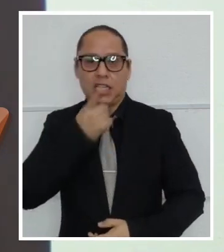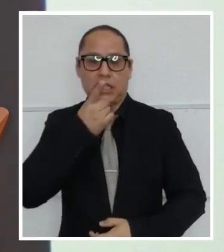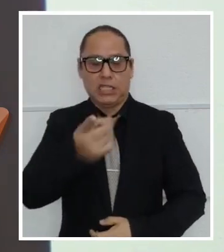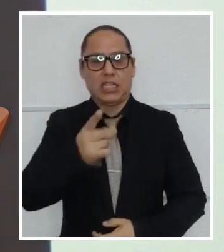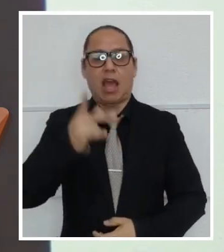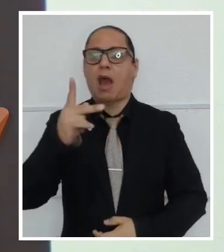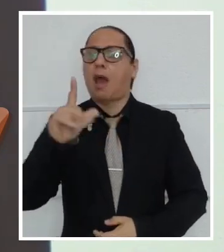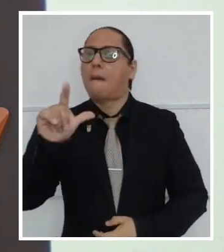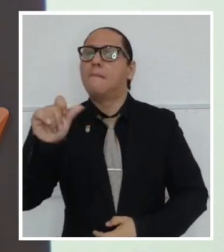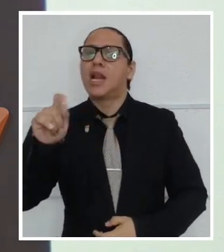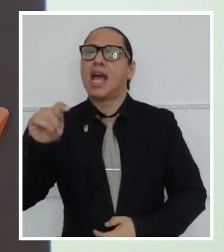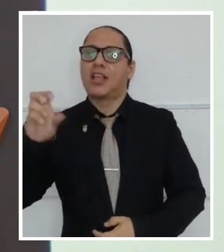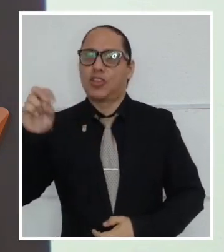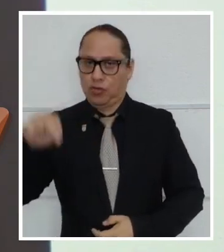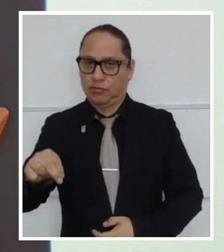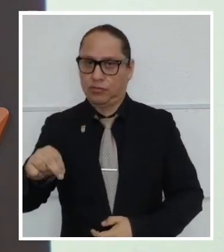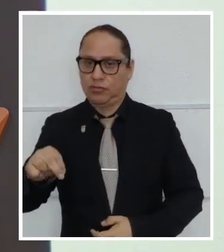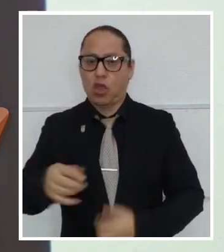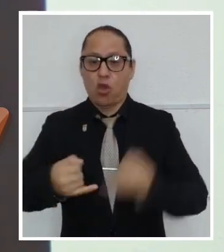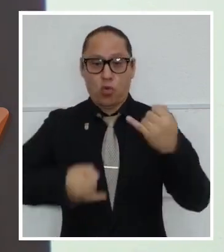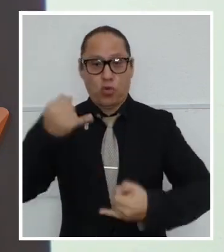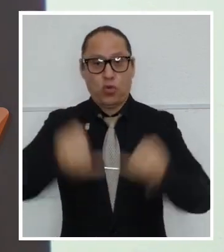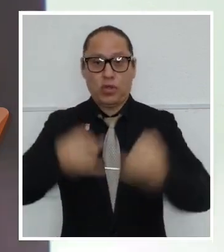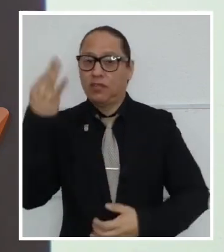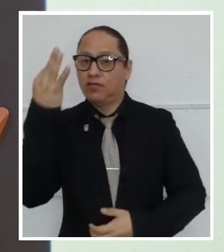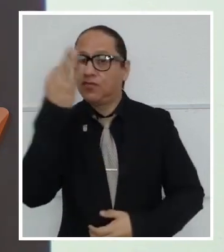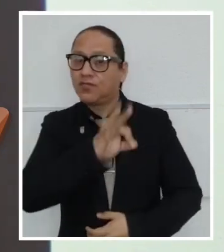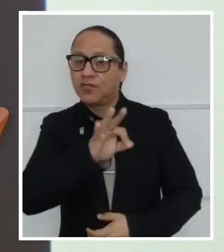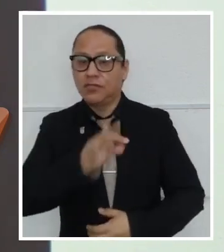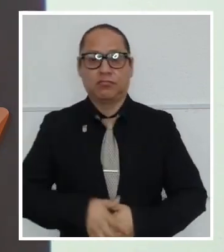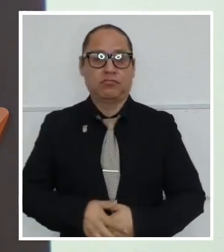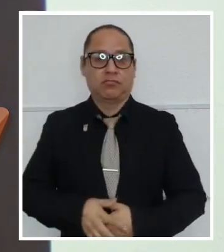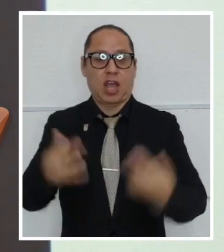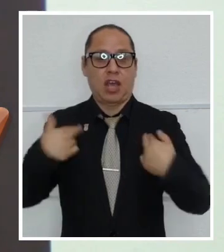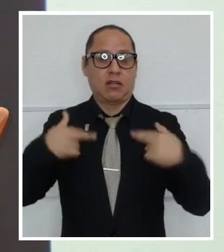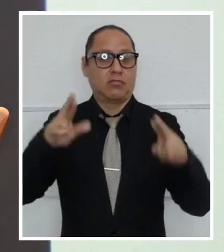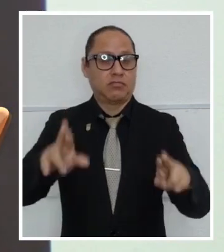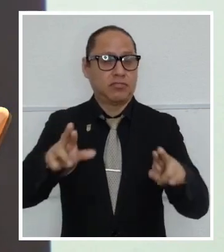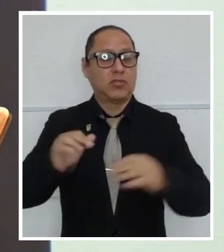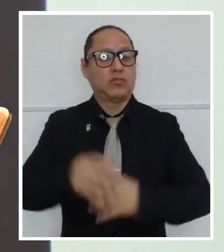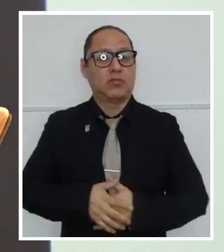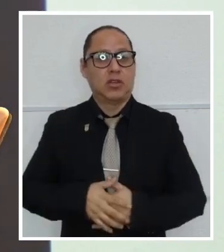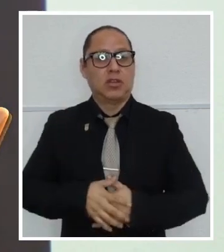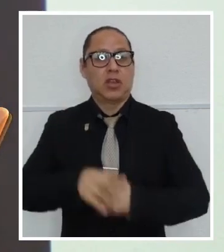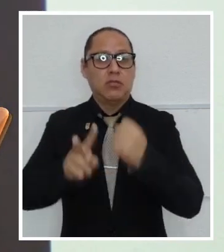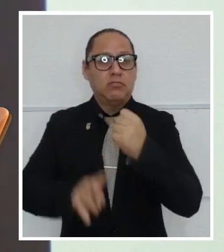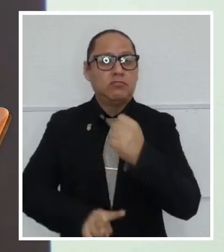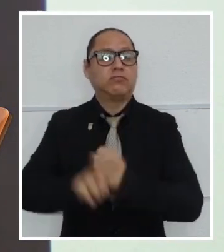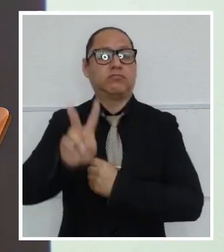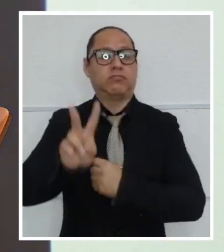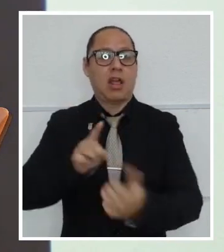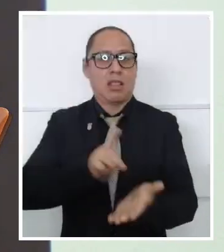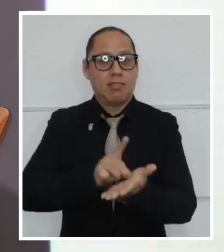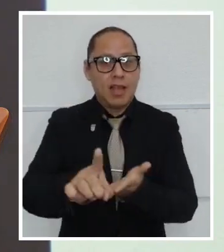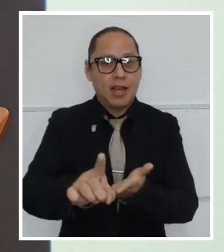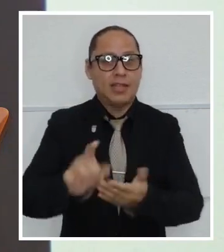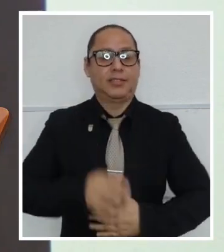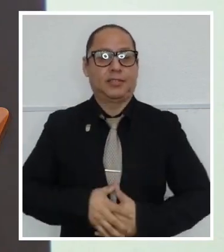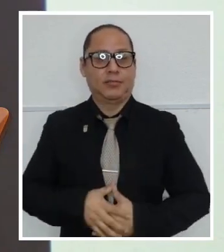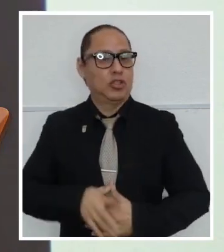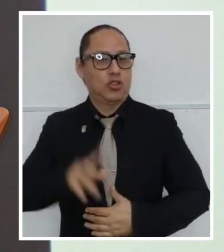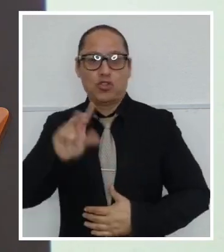Platón justicia simulada que vi puede verse representada cuando las violaciones a derechos no